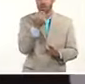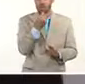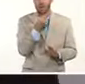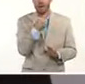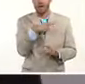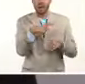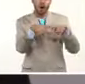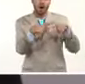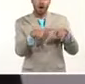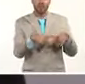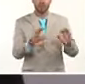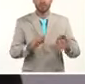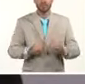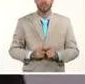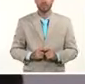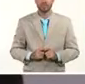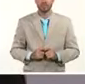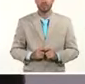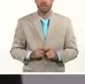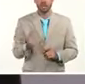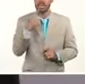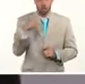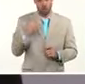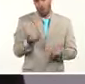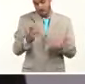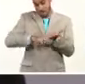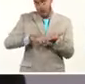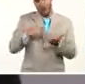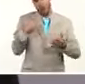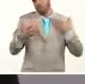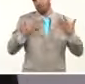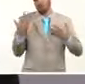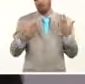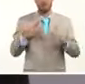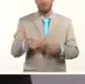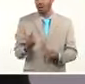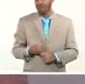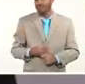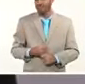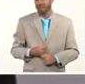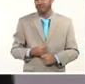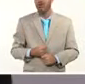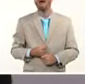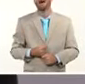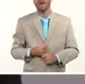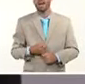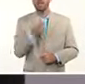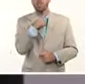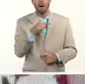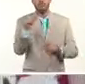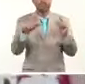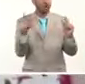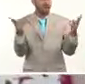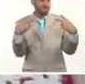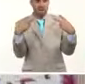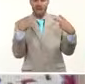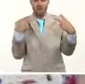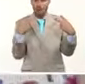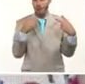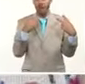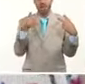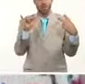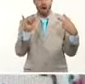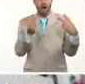cayera. Bueno, yo me siento muy feliz de estar en este proyecto porque me siento admirada por las personas que me ven. El